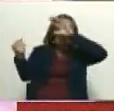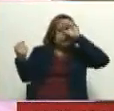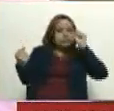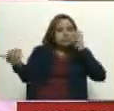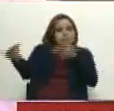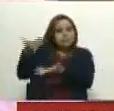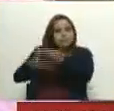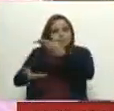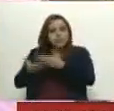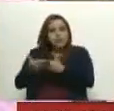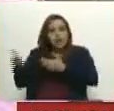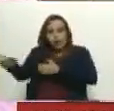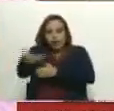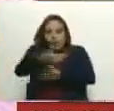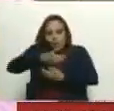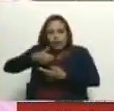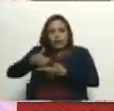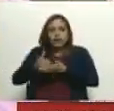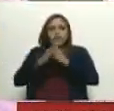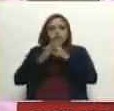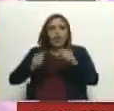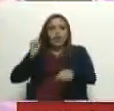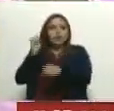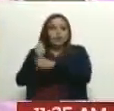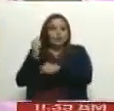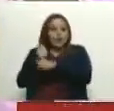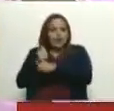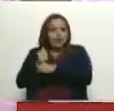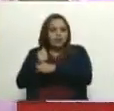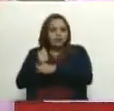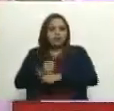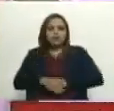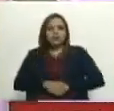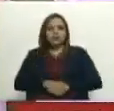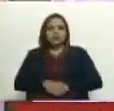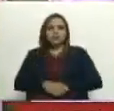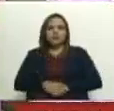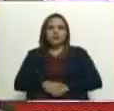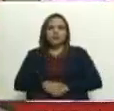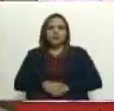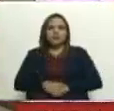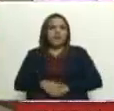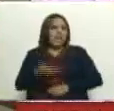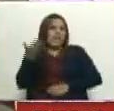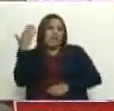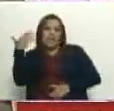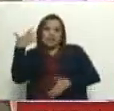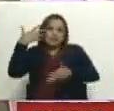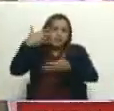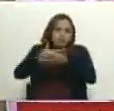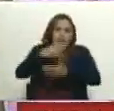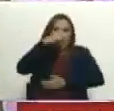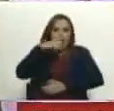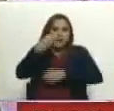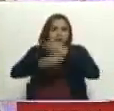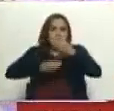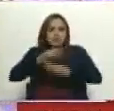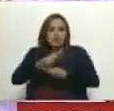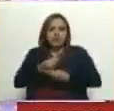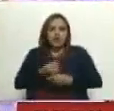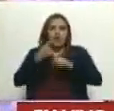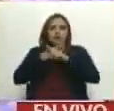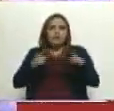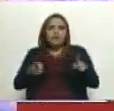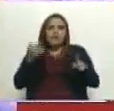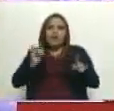de recoger los trabajos que desde hace muchos años se han hecho, pero se